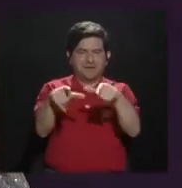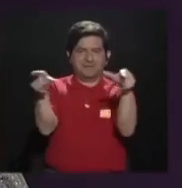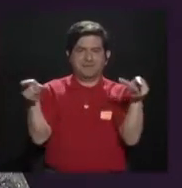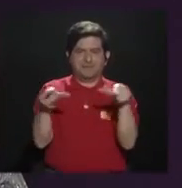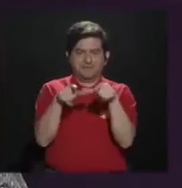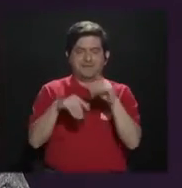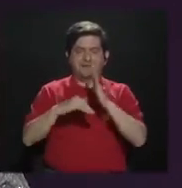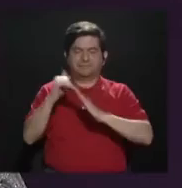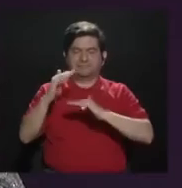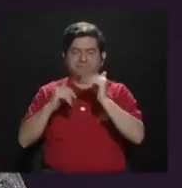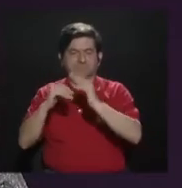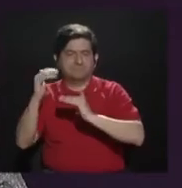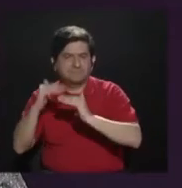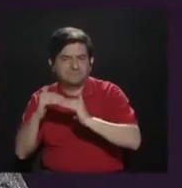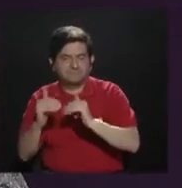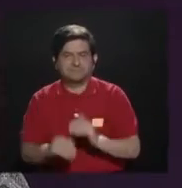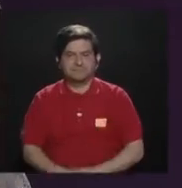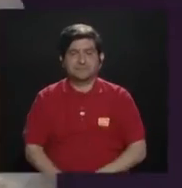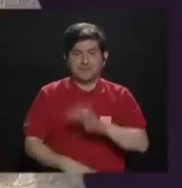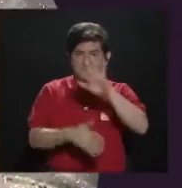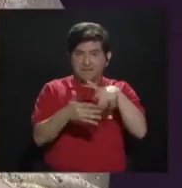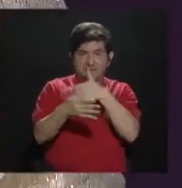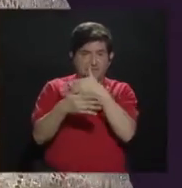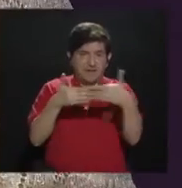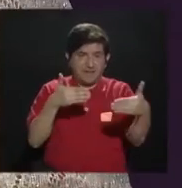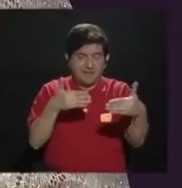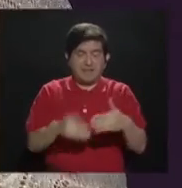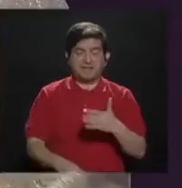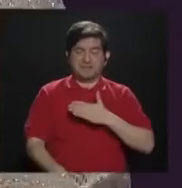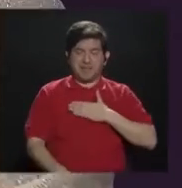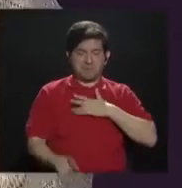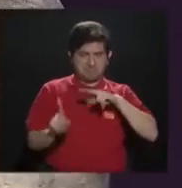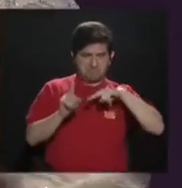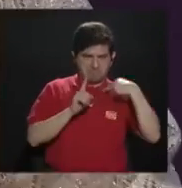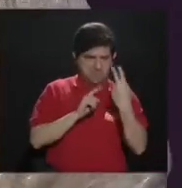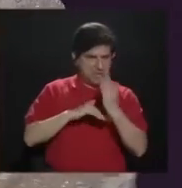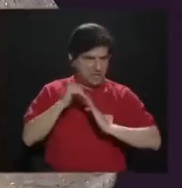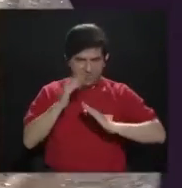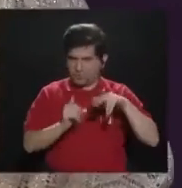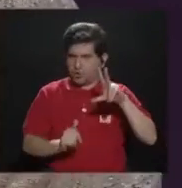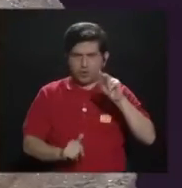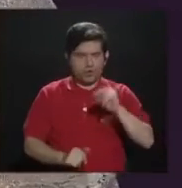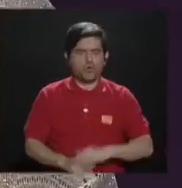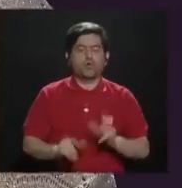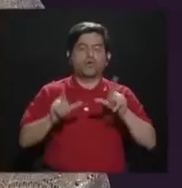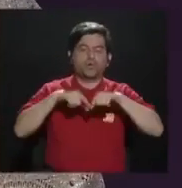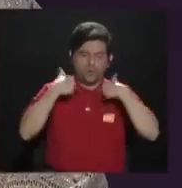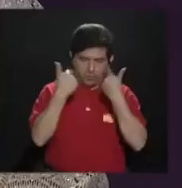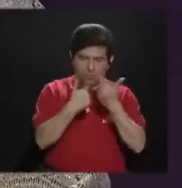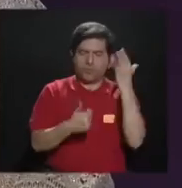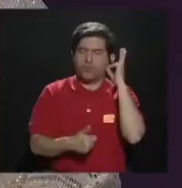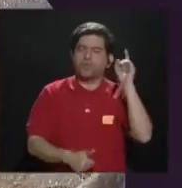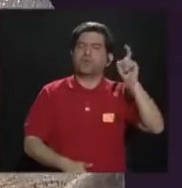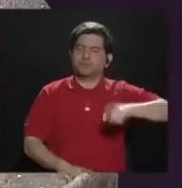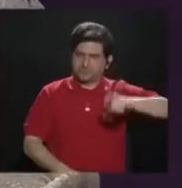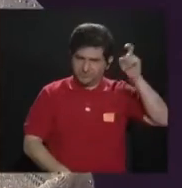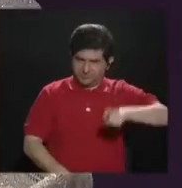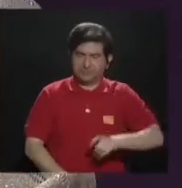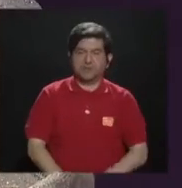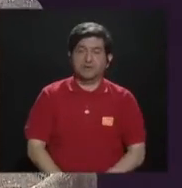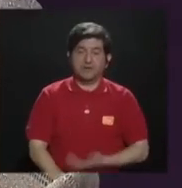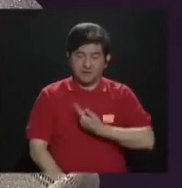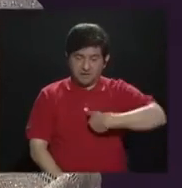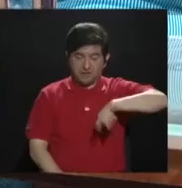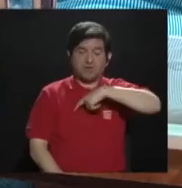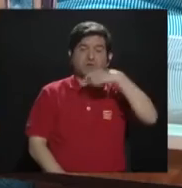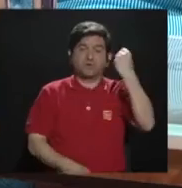que se haya construido. Y la agenda no puede construirse desde mi perspectiva, debe construirse con el colectivo de mujeres. Entonces, sí, nosotros